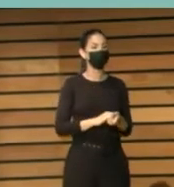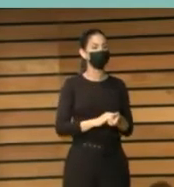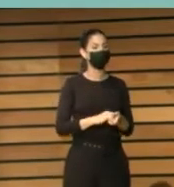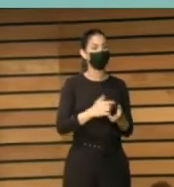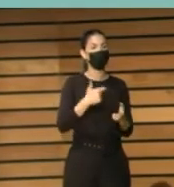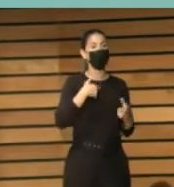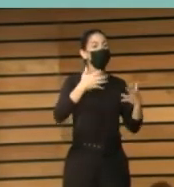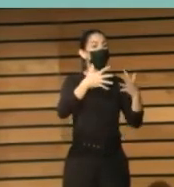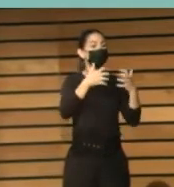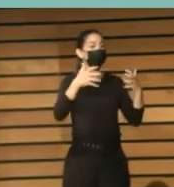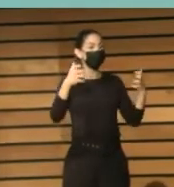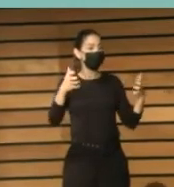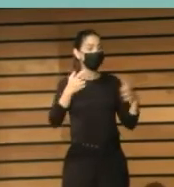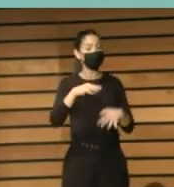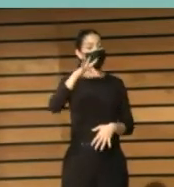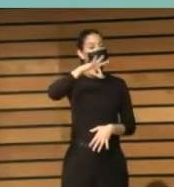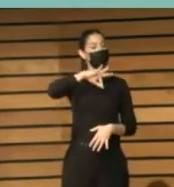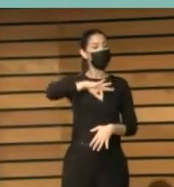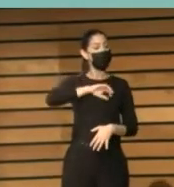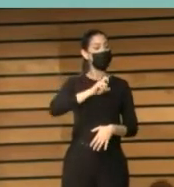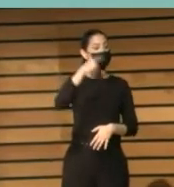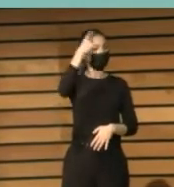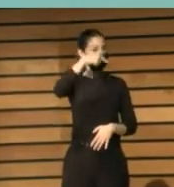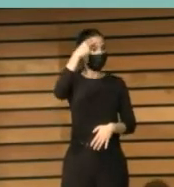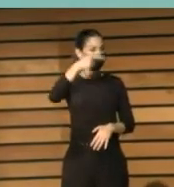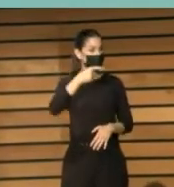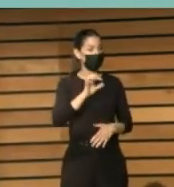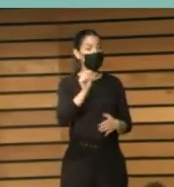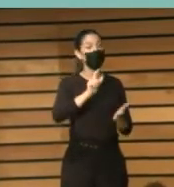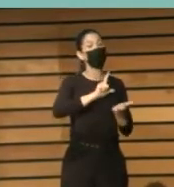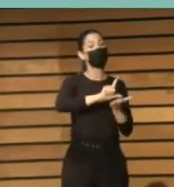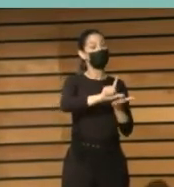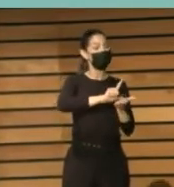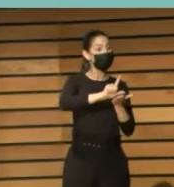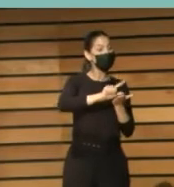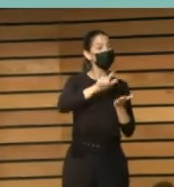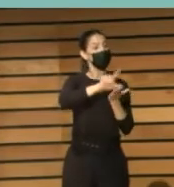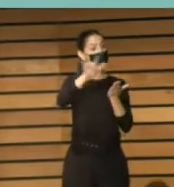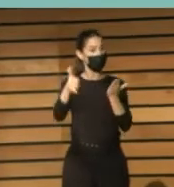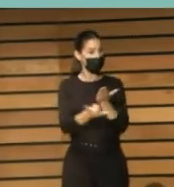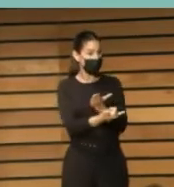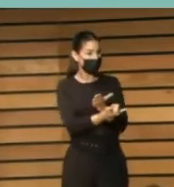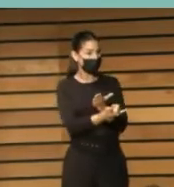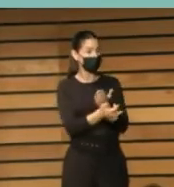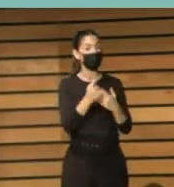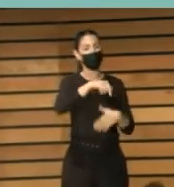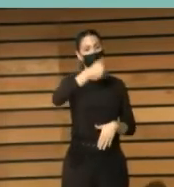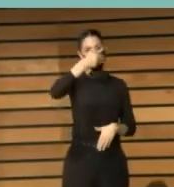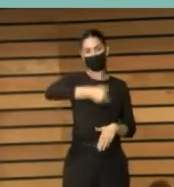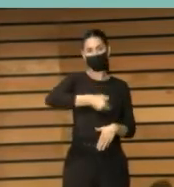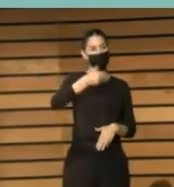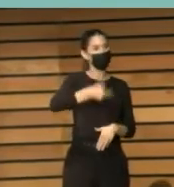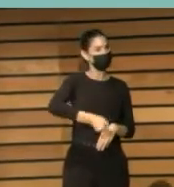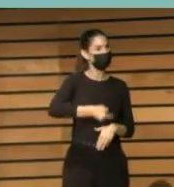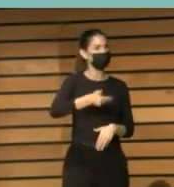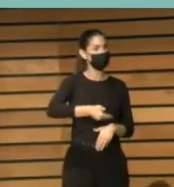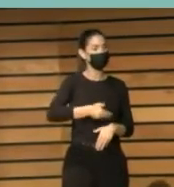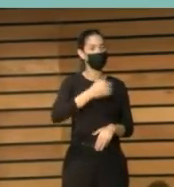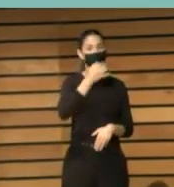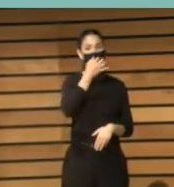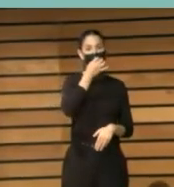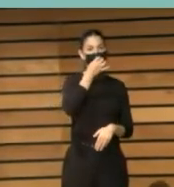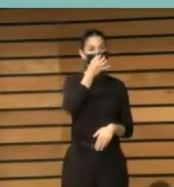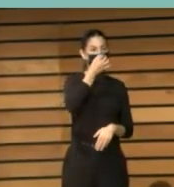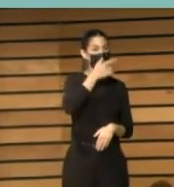de alta cultura, sino de una literatura que es de lenguaje, más bien dicho. Entonces, yo creo que es importante porque podríamos entender